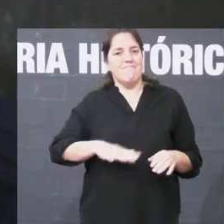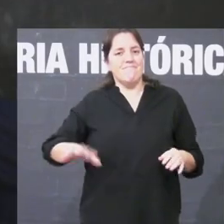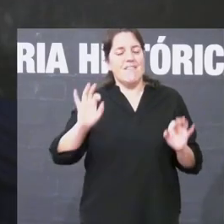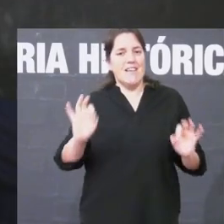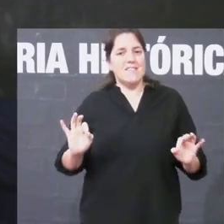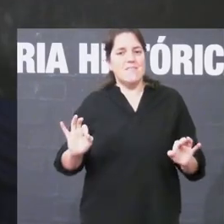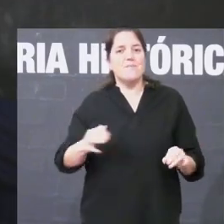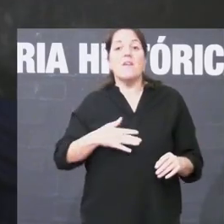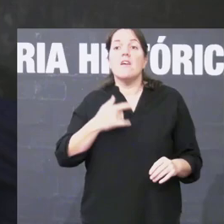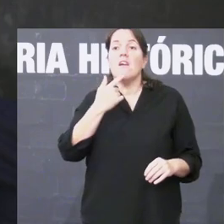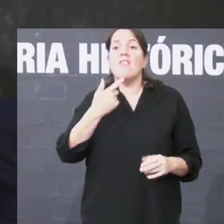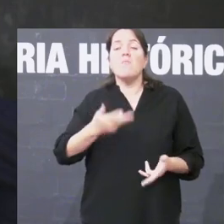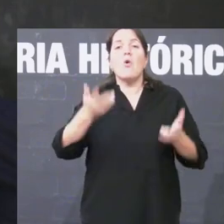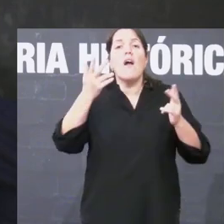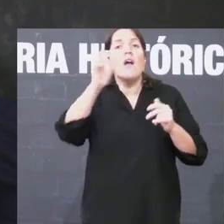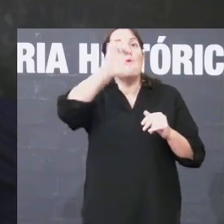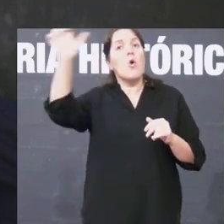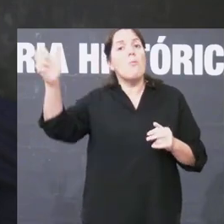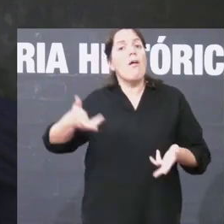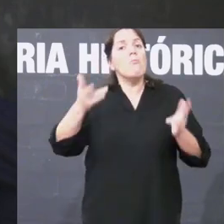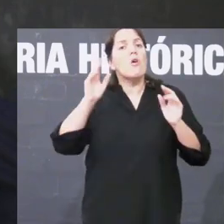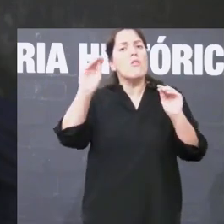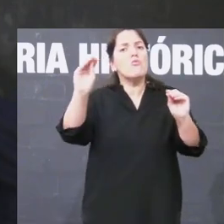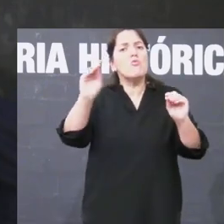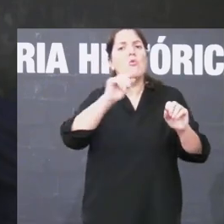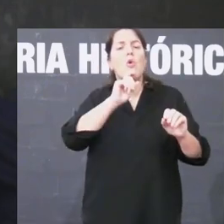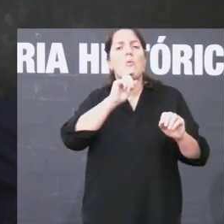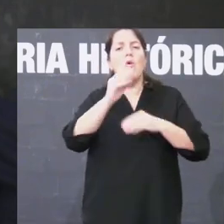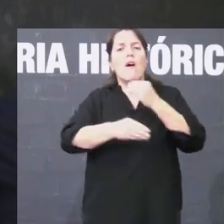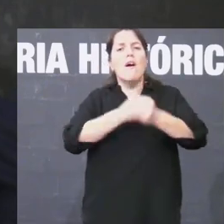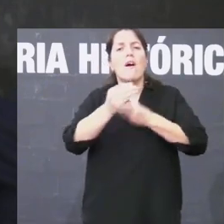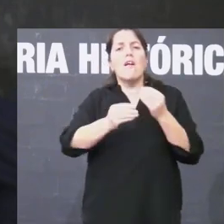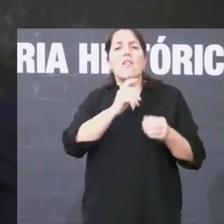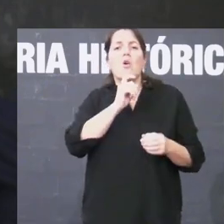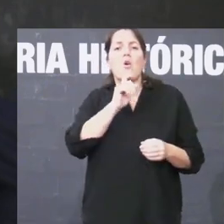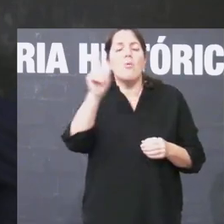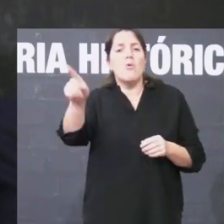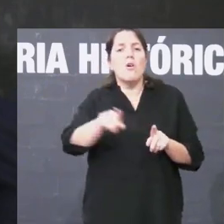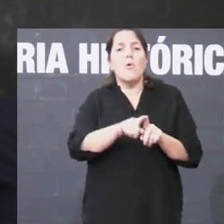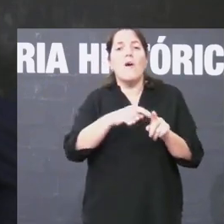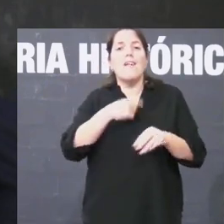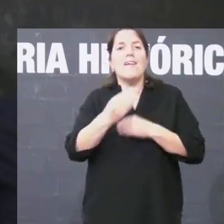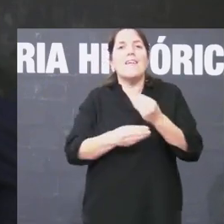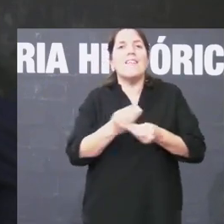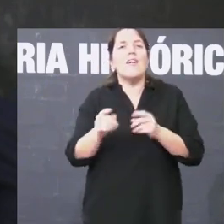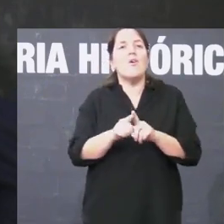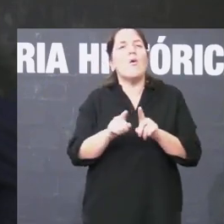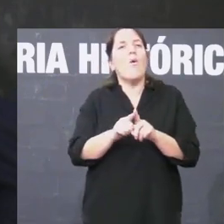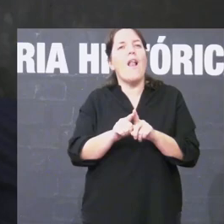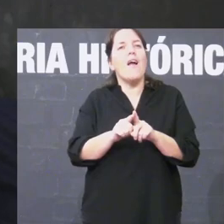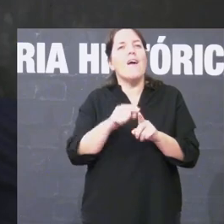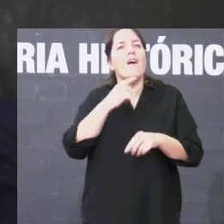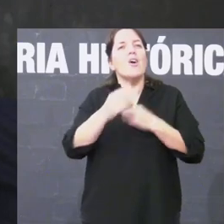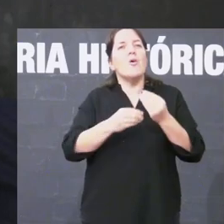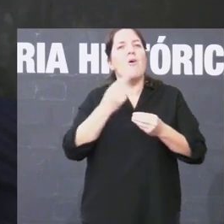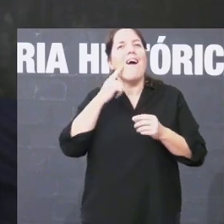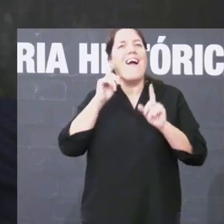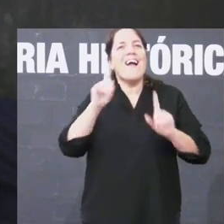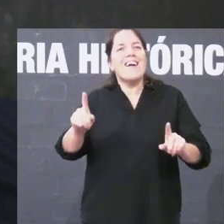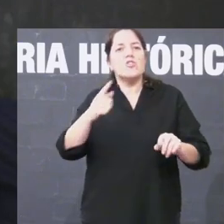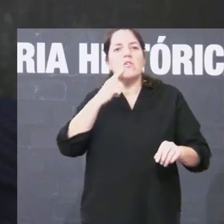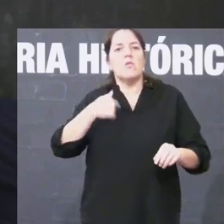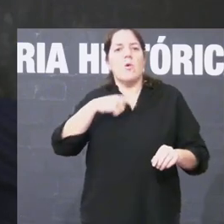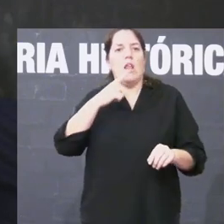La democracia en Europa se construyó con los materiales nobles, producto de la derrota del